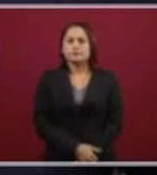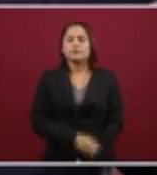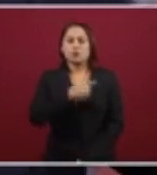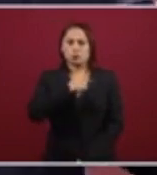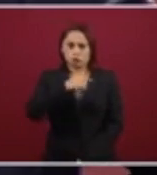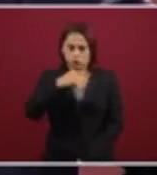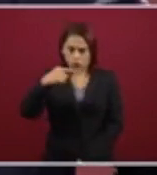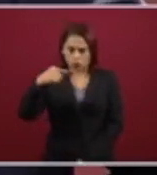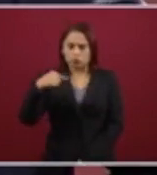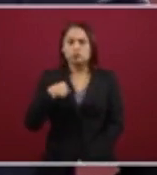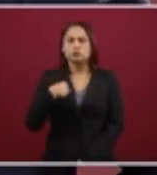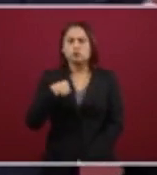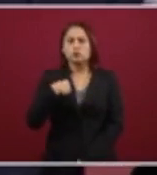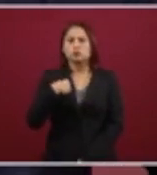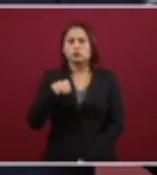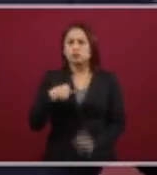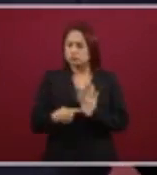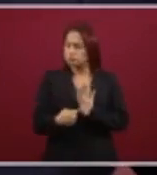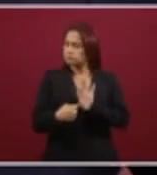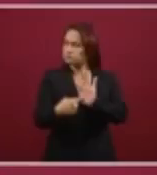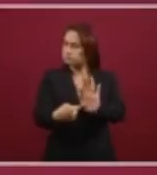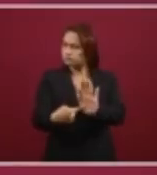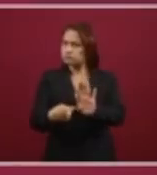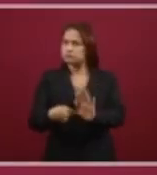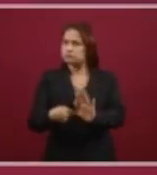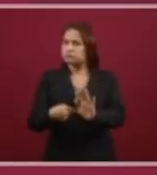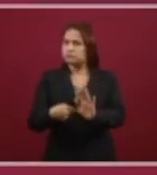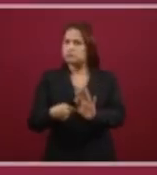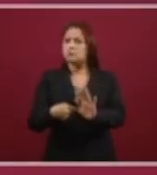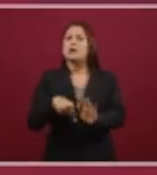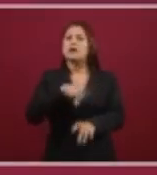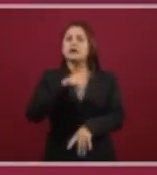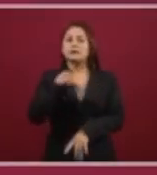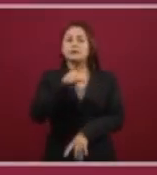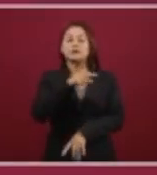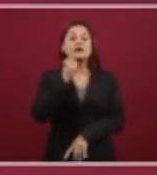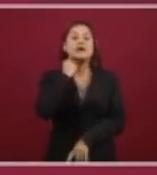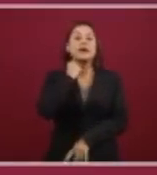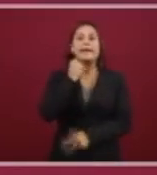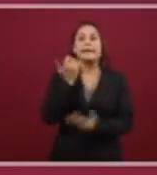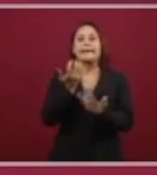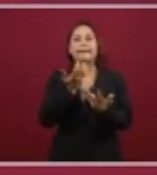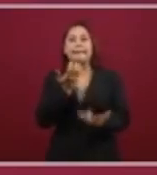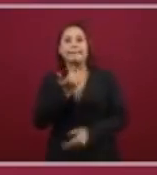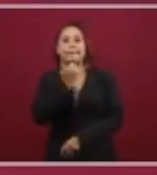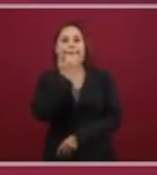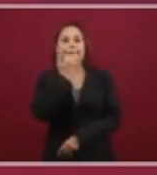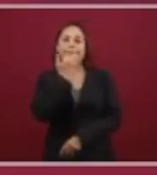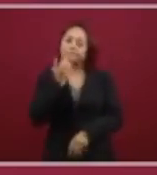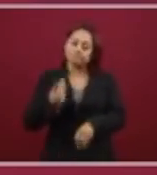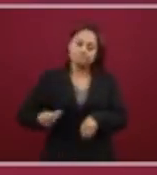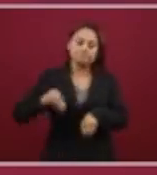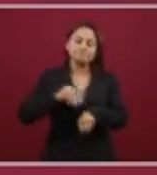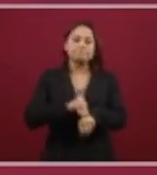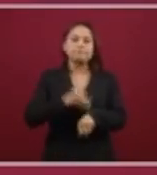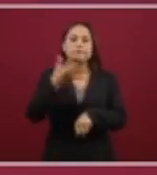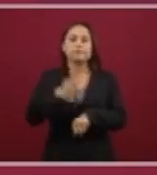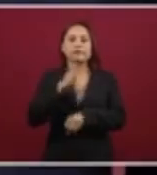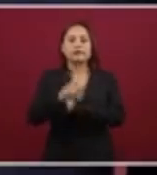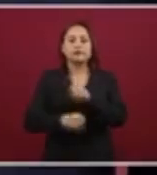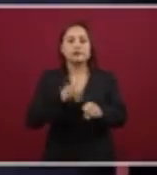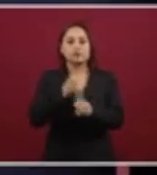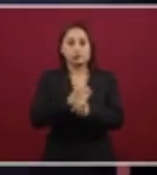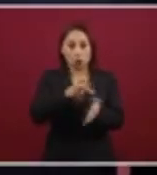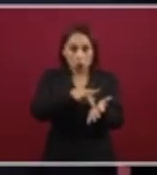congruencia, los senadores volvieron a poner 10 años. Y ahí está, de regreso a la Cámara de Diputados.